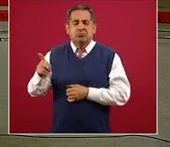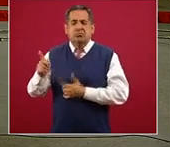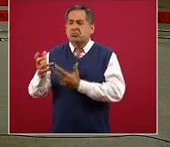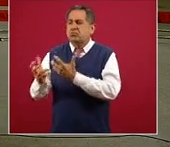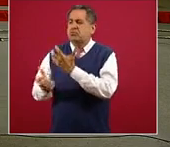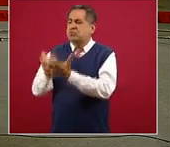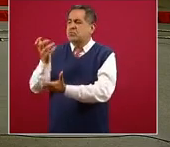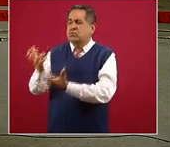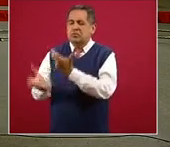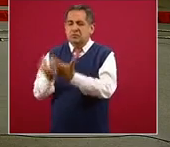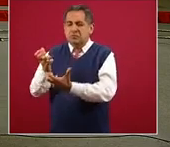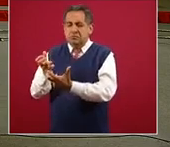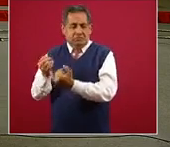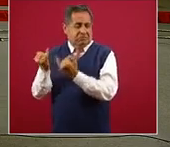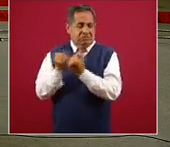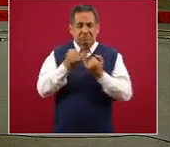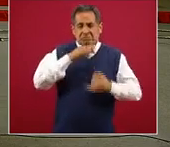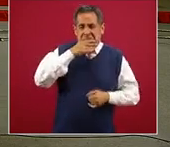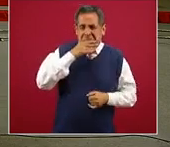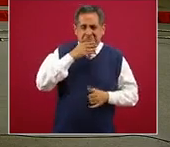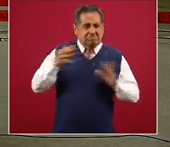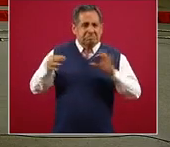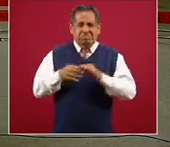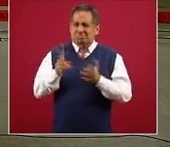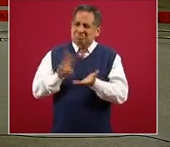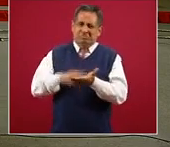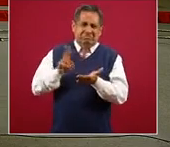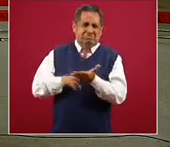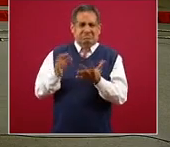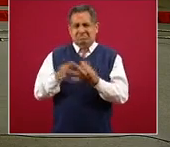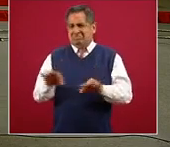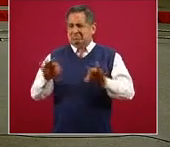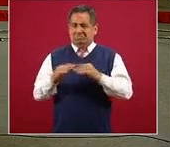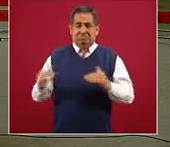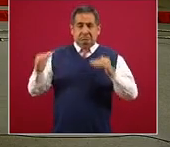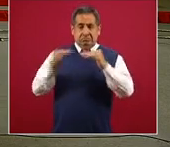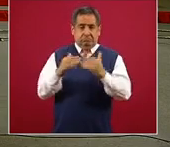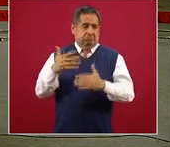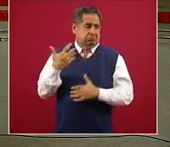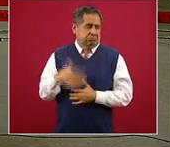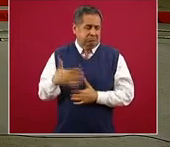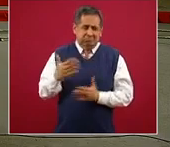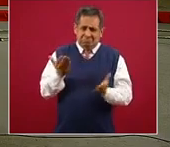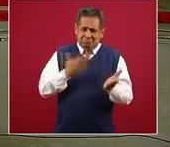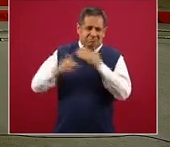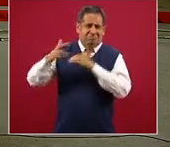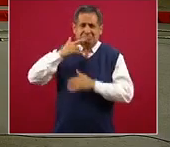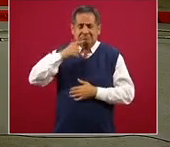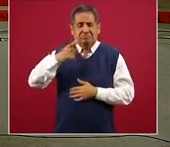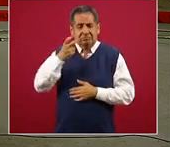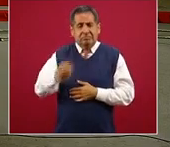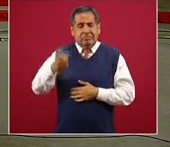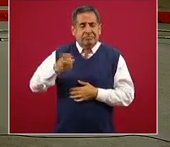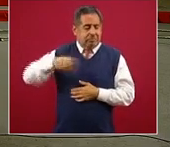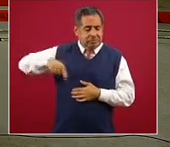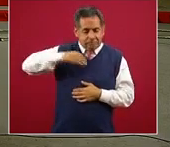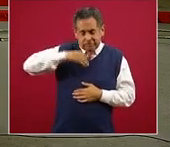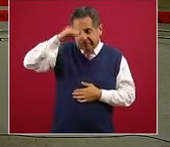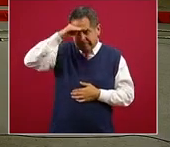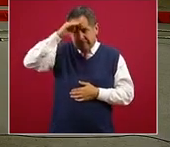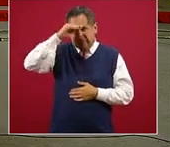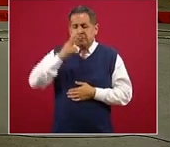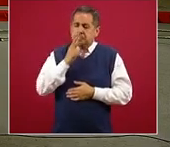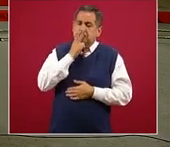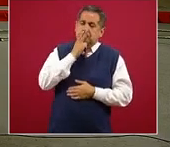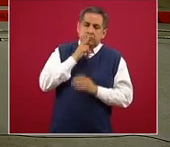por el hombre. Y esa base de desarrollo civilizatorio es lo que nosotros tenemos que